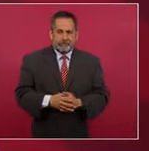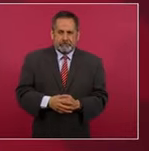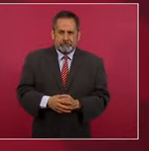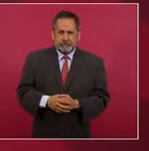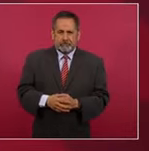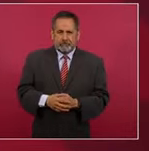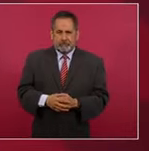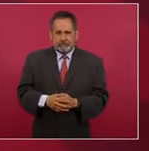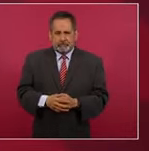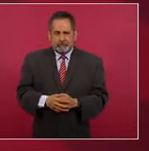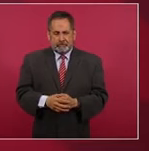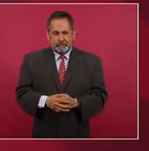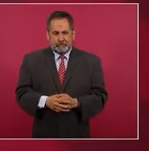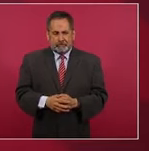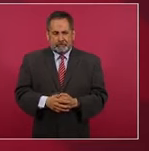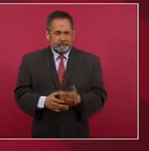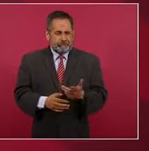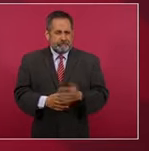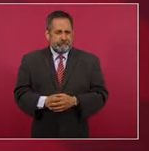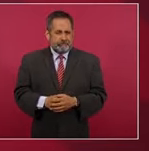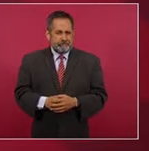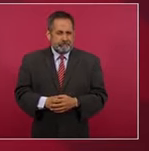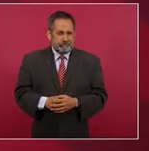no saben